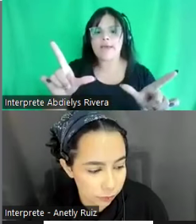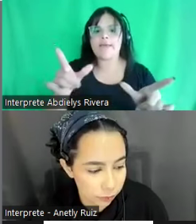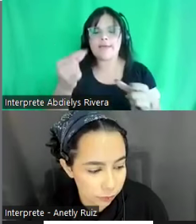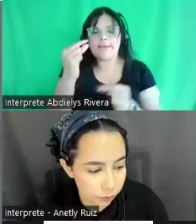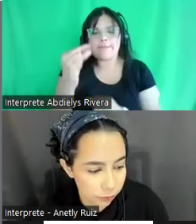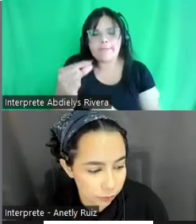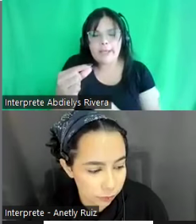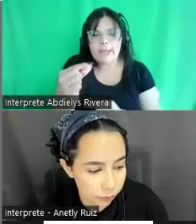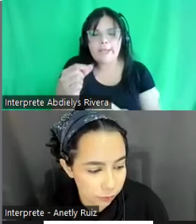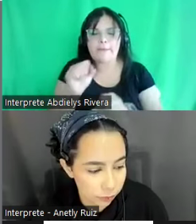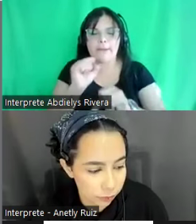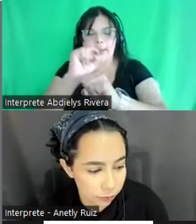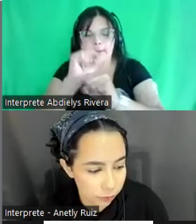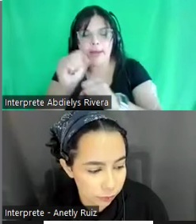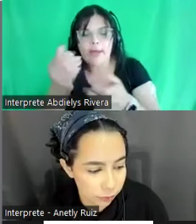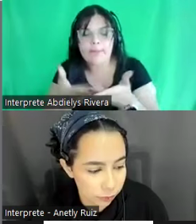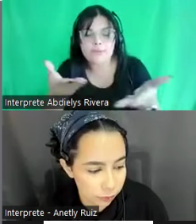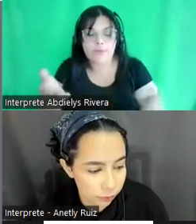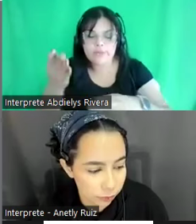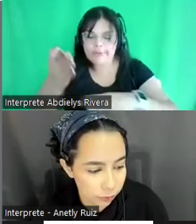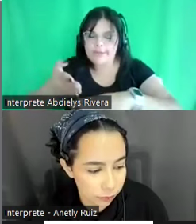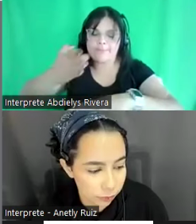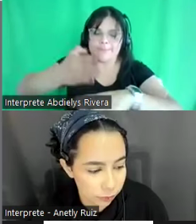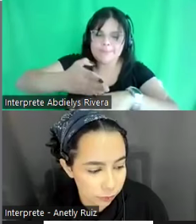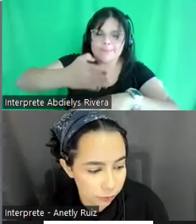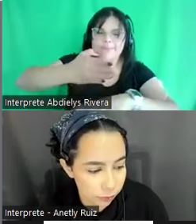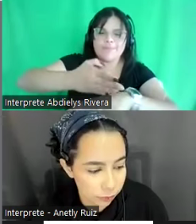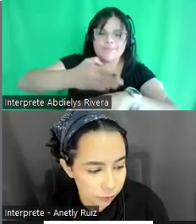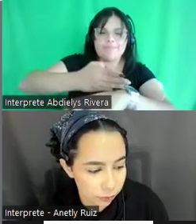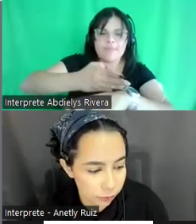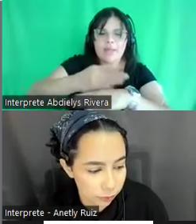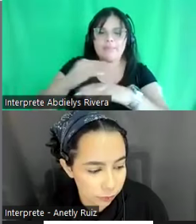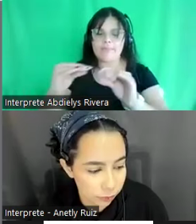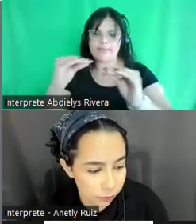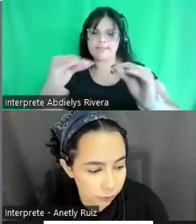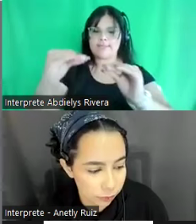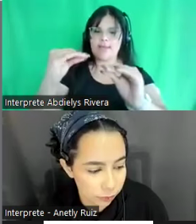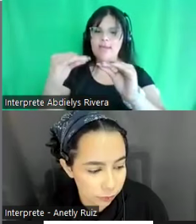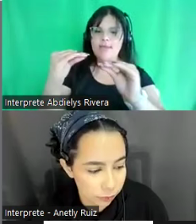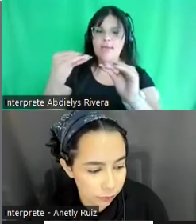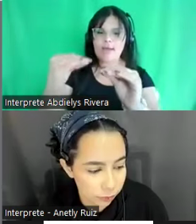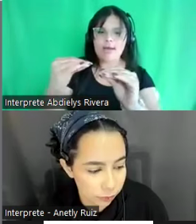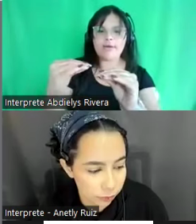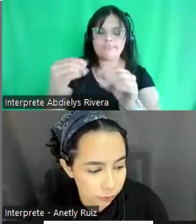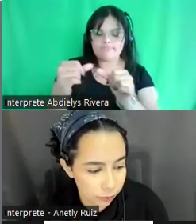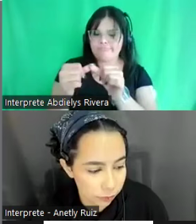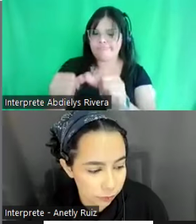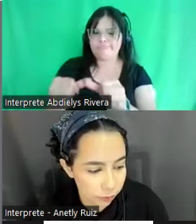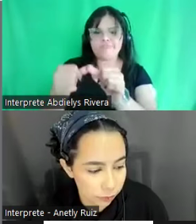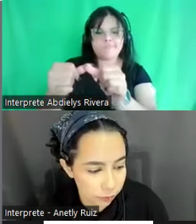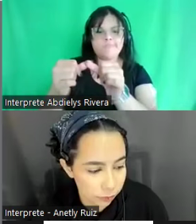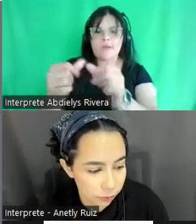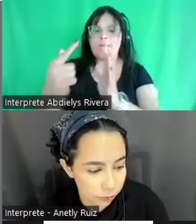cosas. Hay que capacitar, informar y seguir impulsando el cumplimiento con las leyes en el ámbito de la